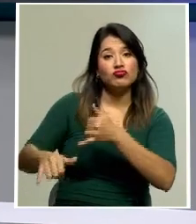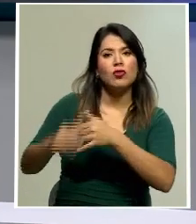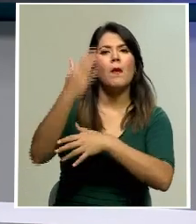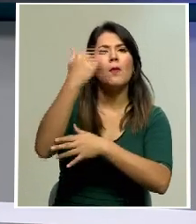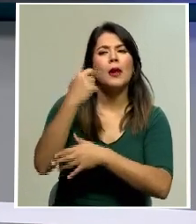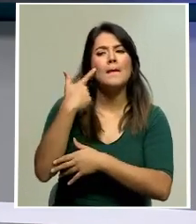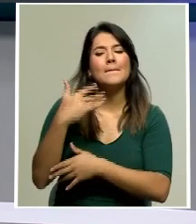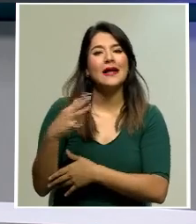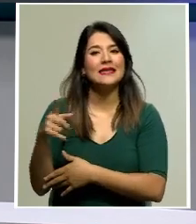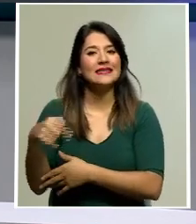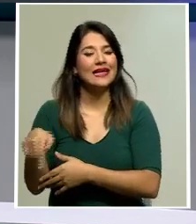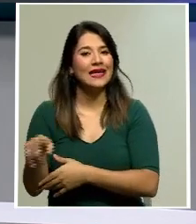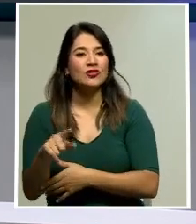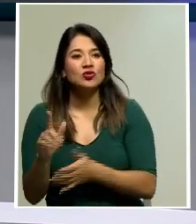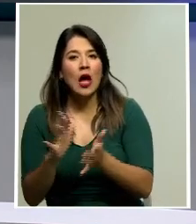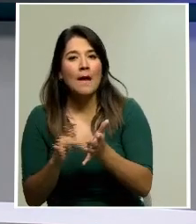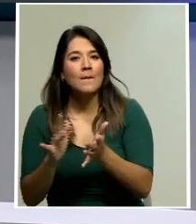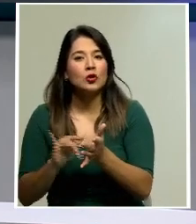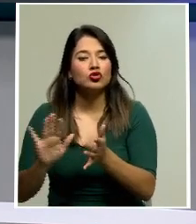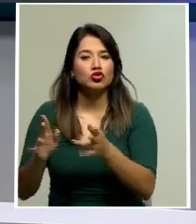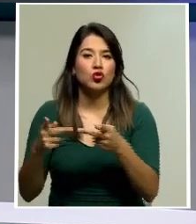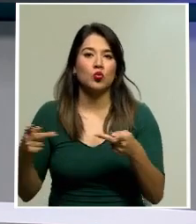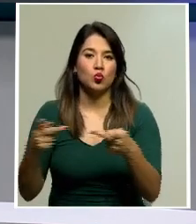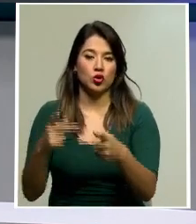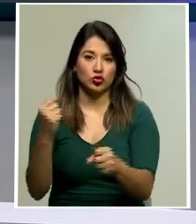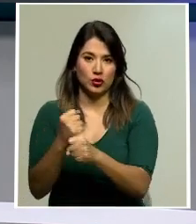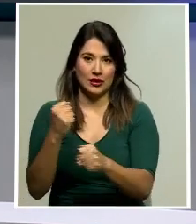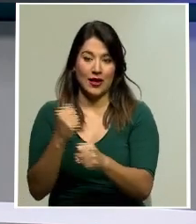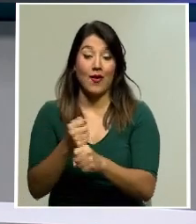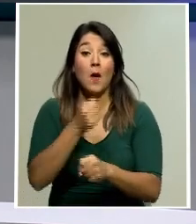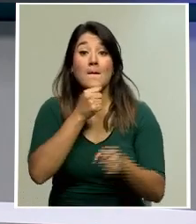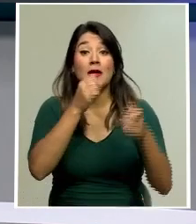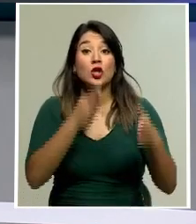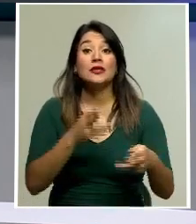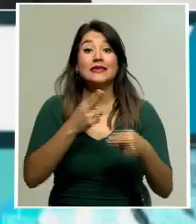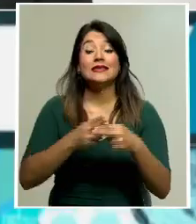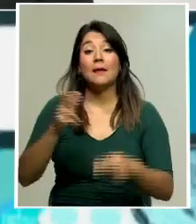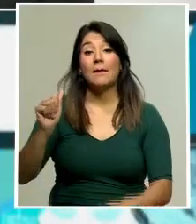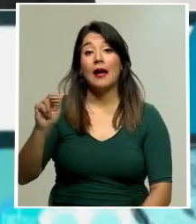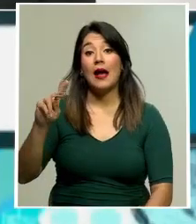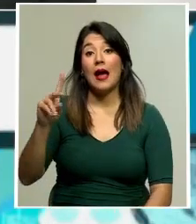de prevaricato. El periodista Andrés Ortiz nos informa. Adelante, Andrés, buenas noches.